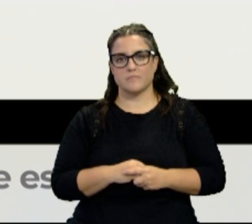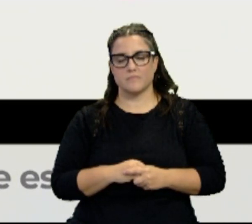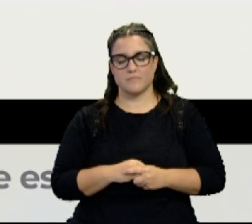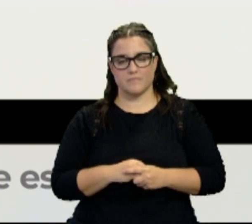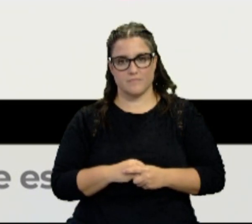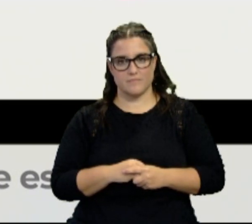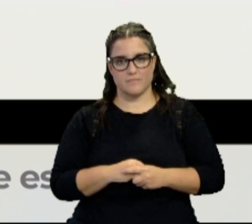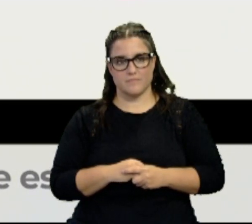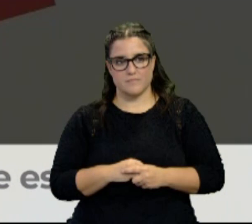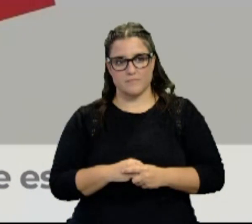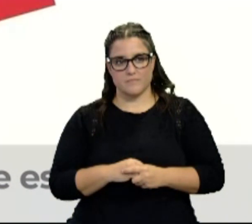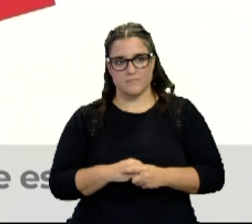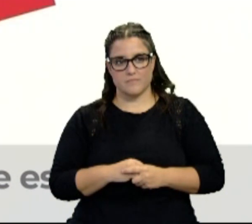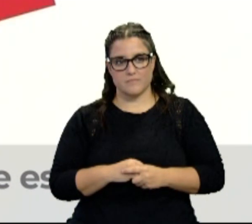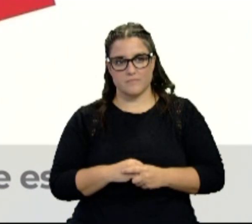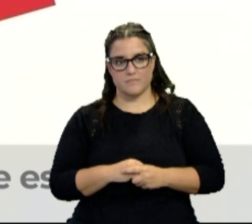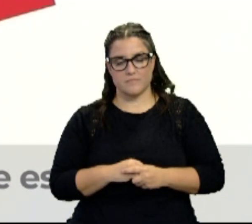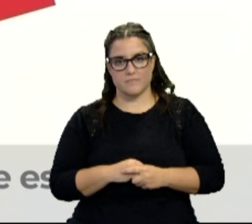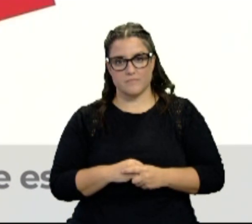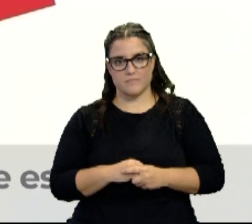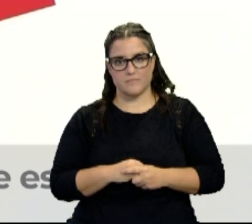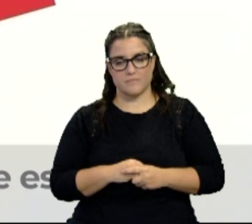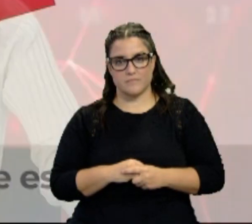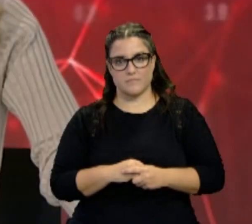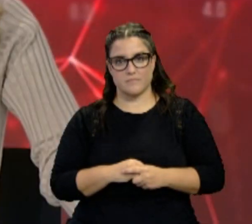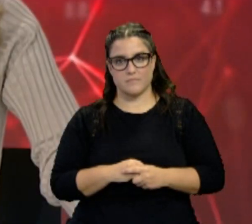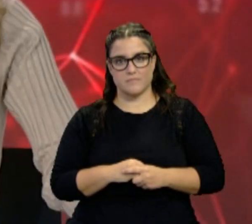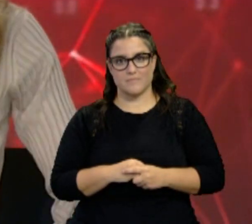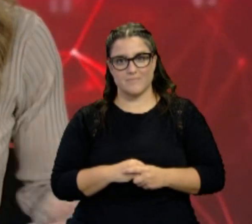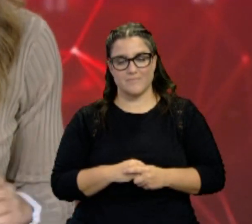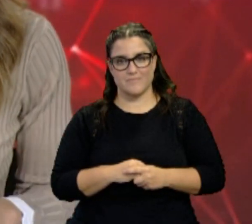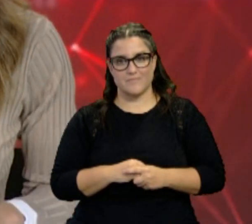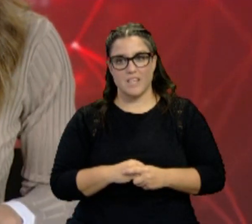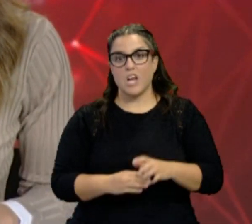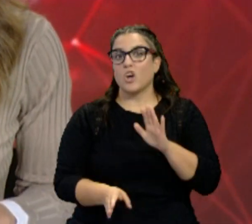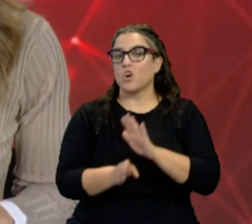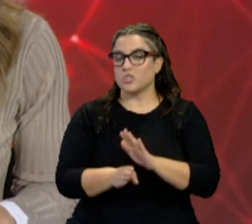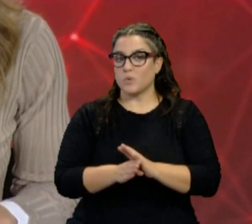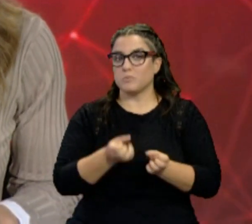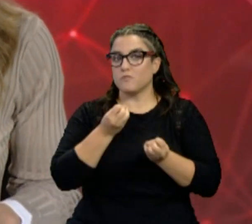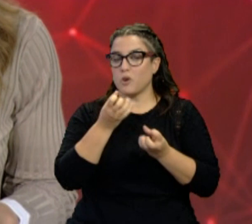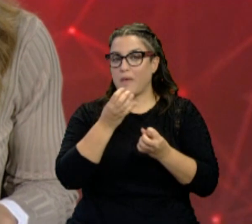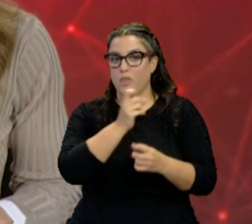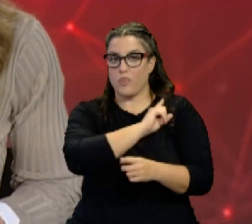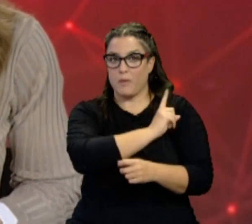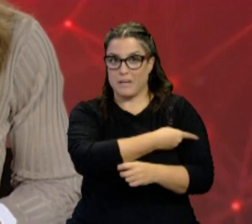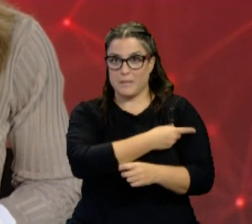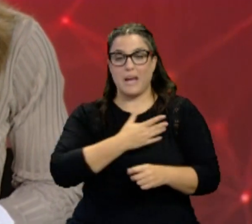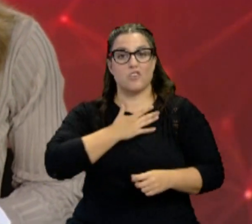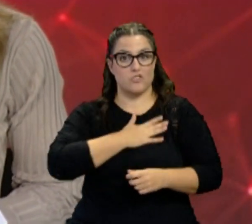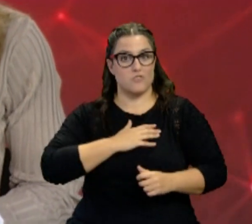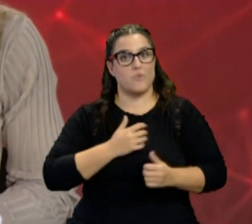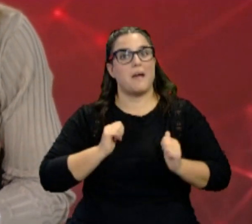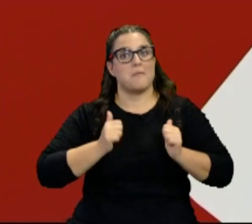Navarra. Nafarroako Gobernua. Reino Gourmet. Continuamos ahora con la información deportiva y Osasuna, que vuelve al